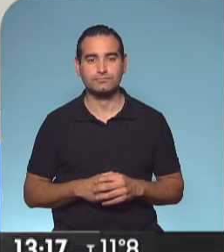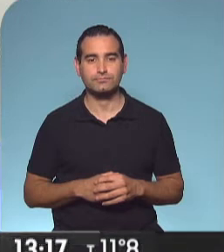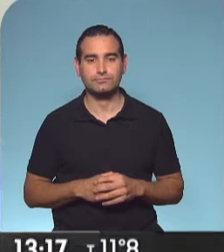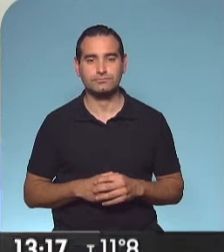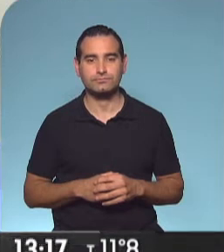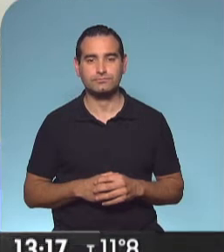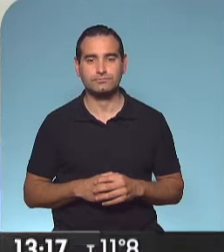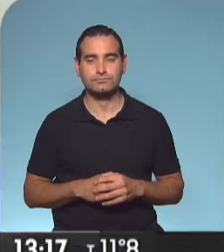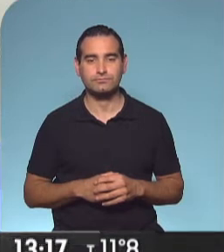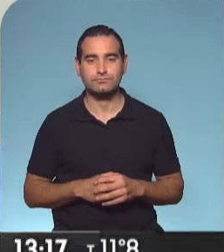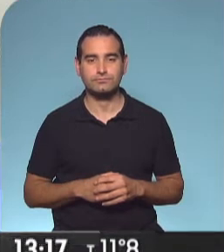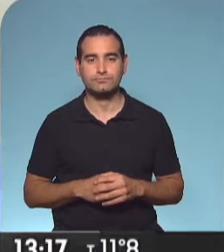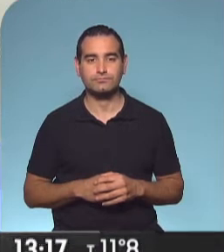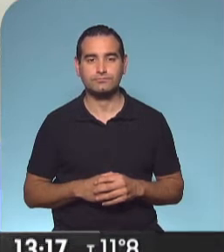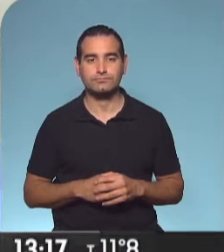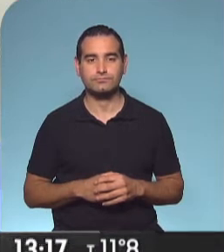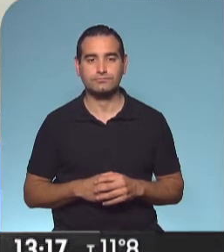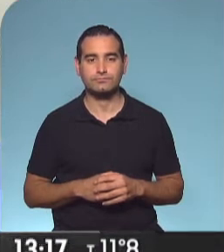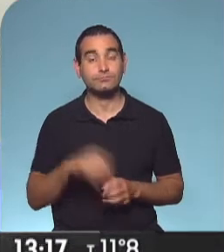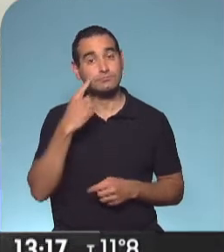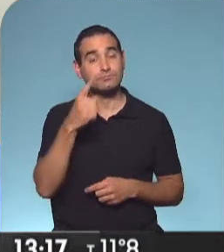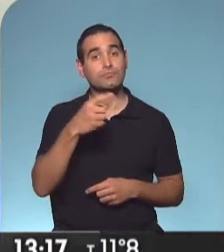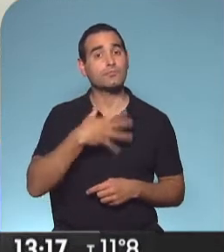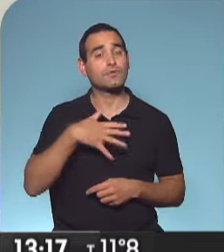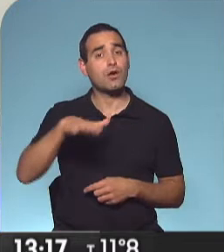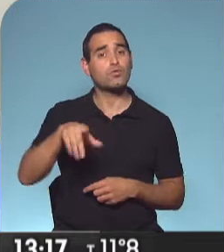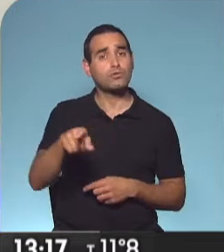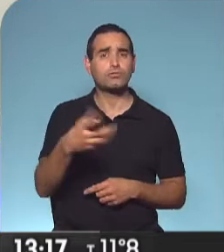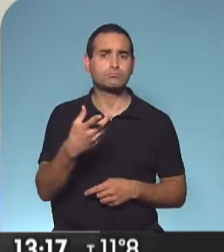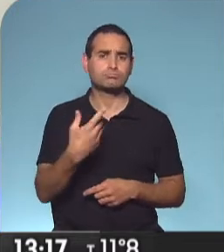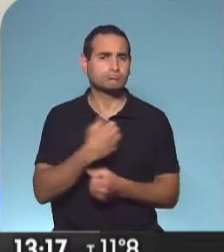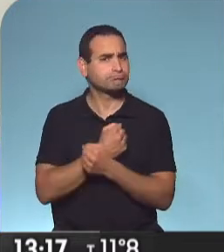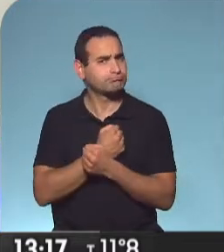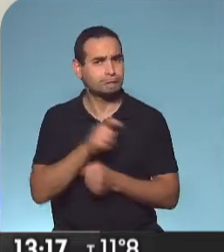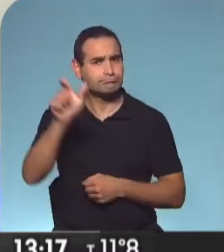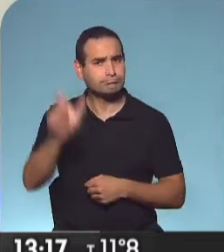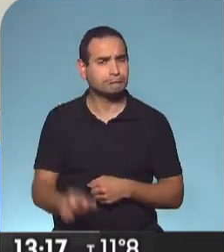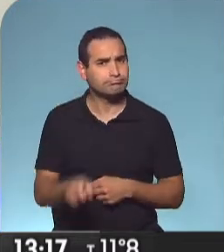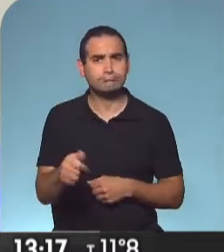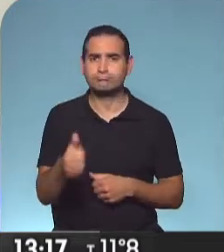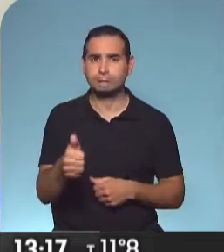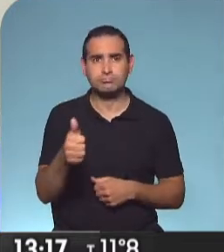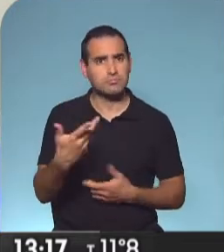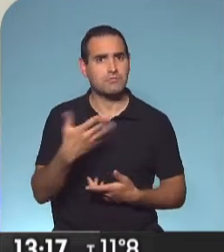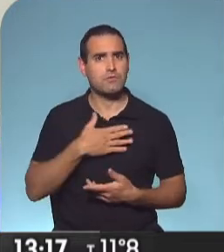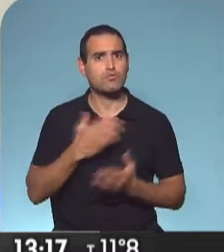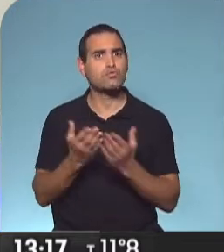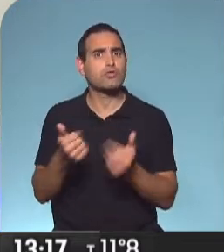Escuchar que un alumno, que además era una alumna muy querida y muy respetada, porque era una muy buena alumna,